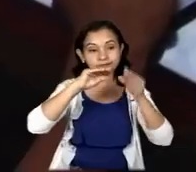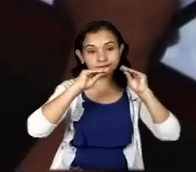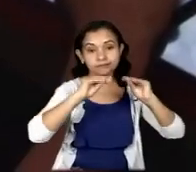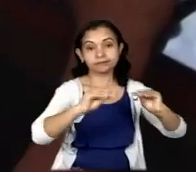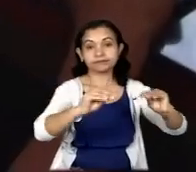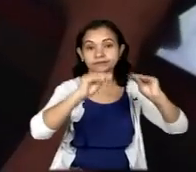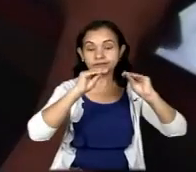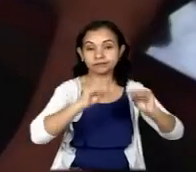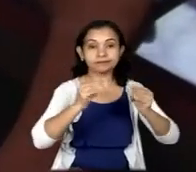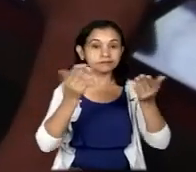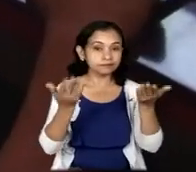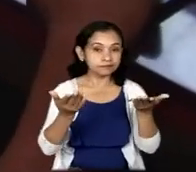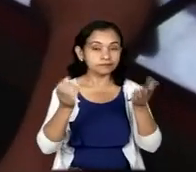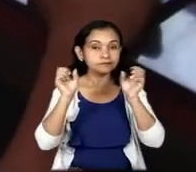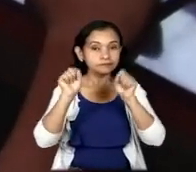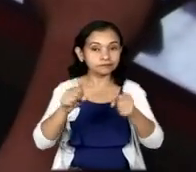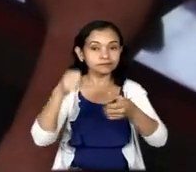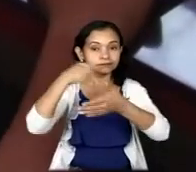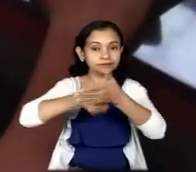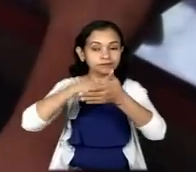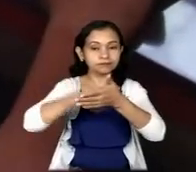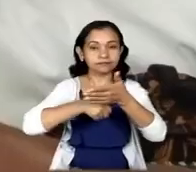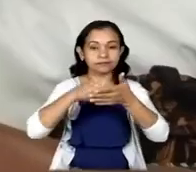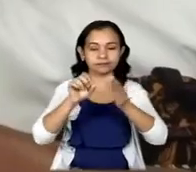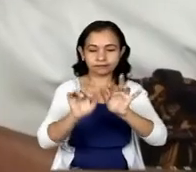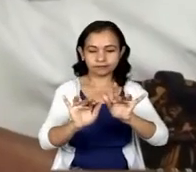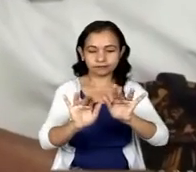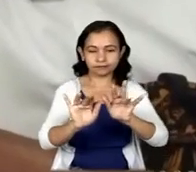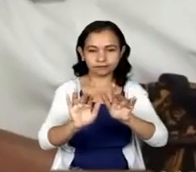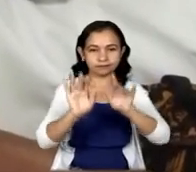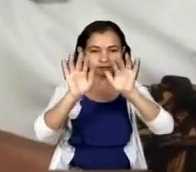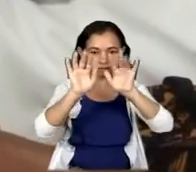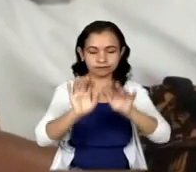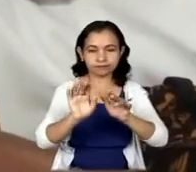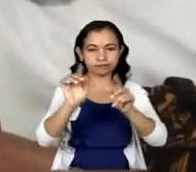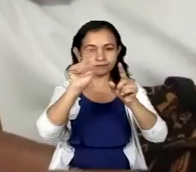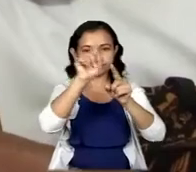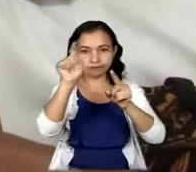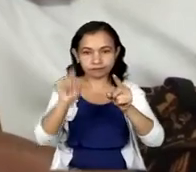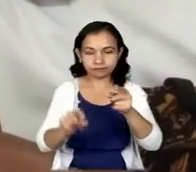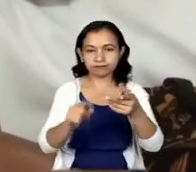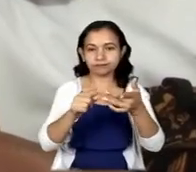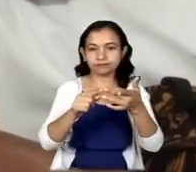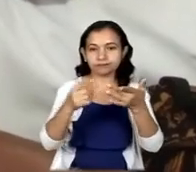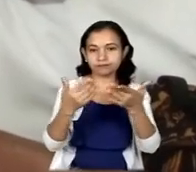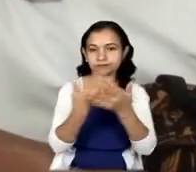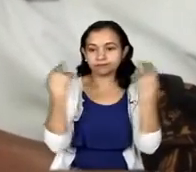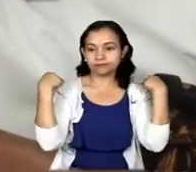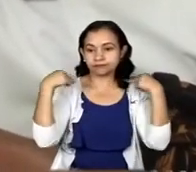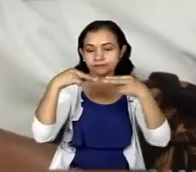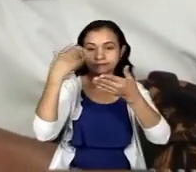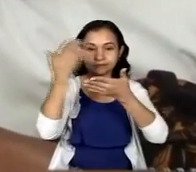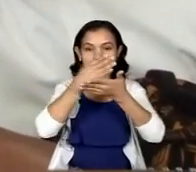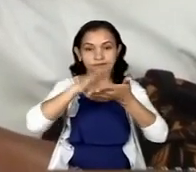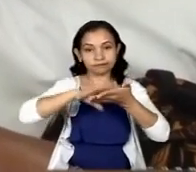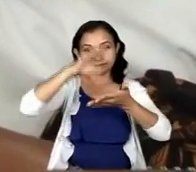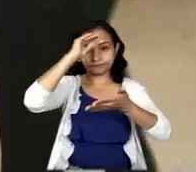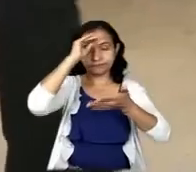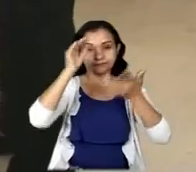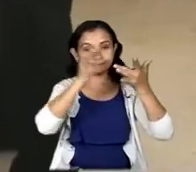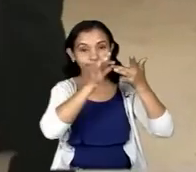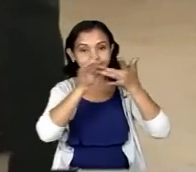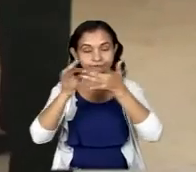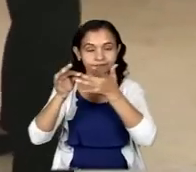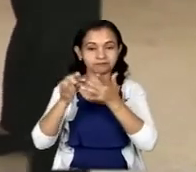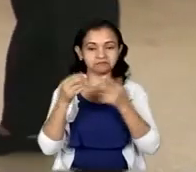ahí tenés entonces todos los esfuerzos para las aulas digitales, para la tecnología, para la actualización profesional de los educadores, para eliminar